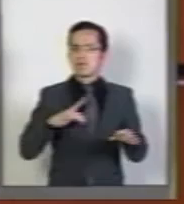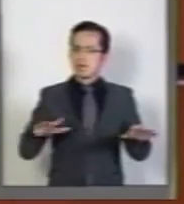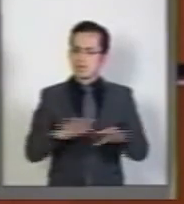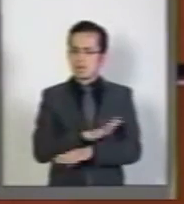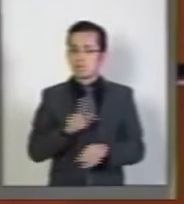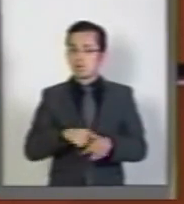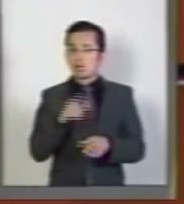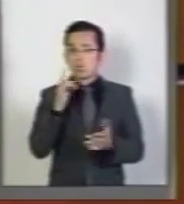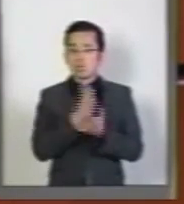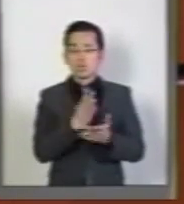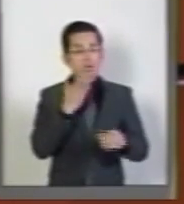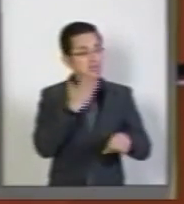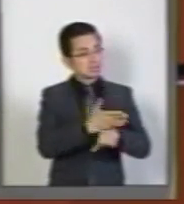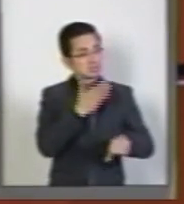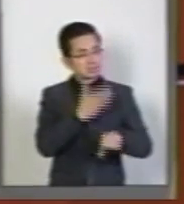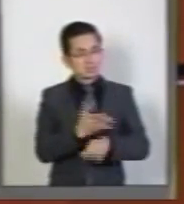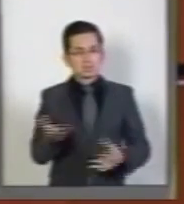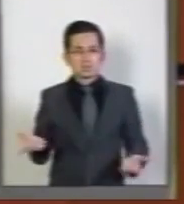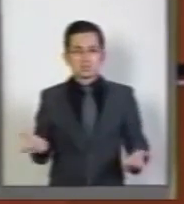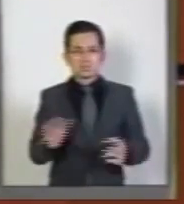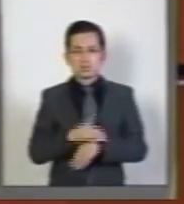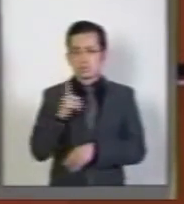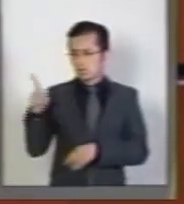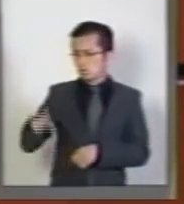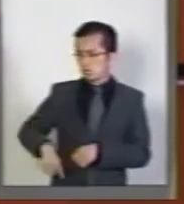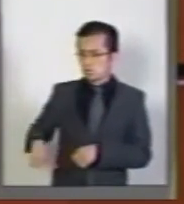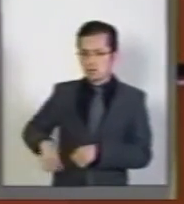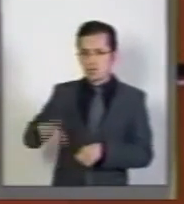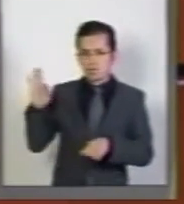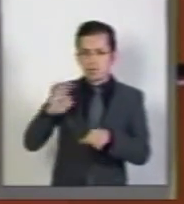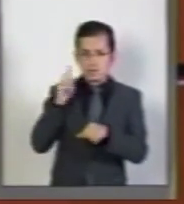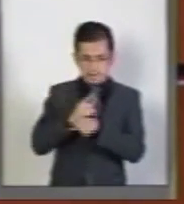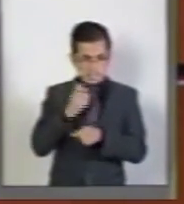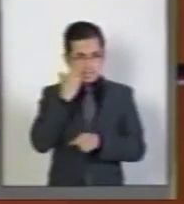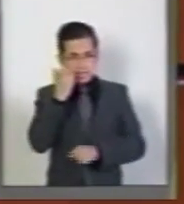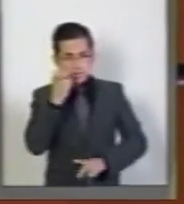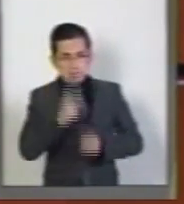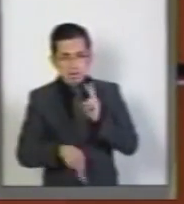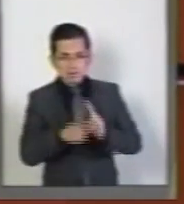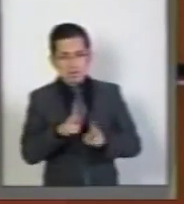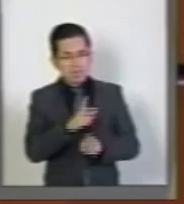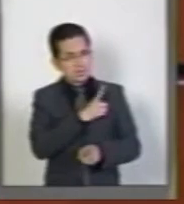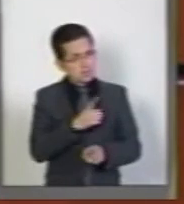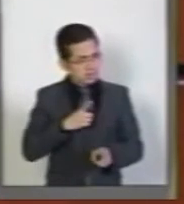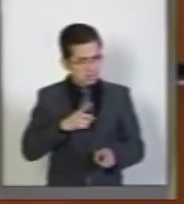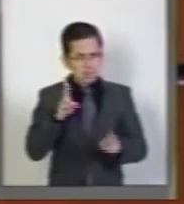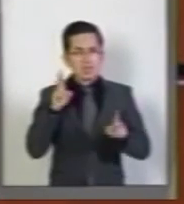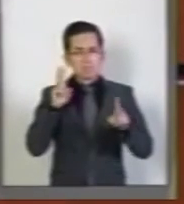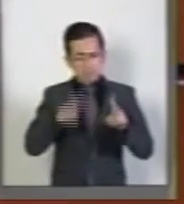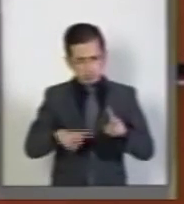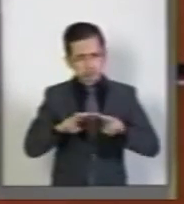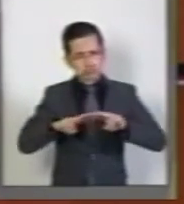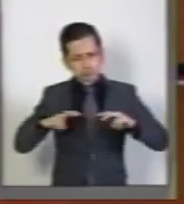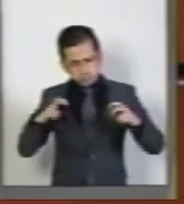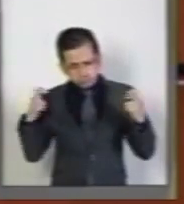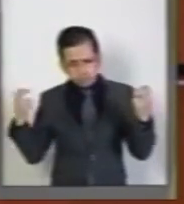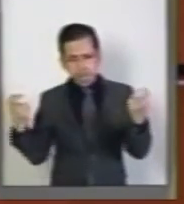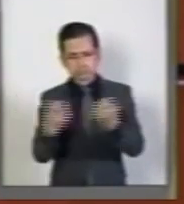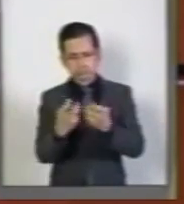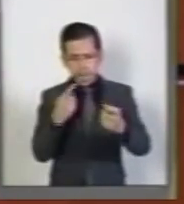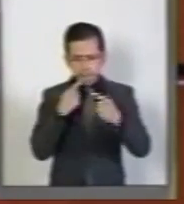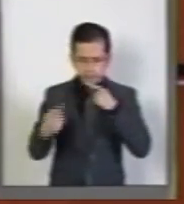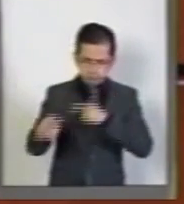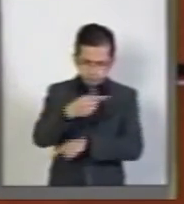voluntad de diálogo del gobierno federal si no se pone en la mesa claramente la revisión y la discusión de la misma